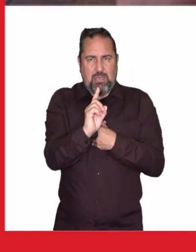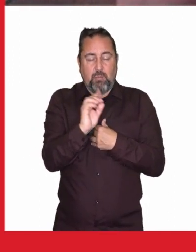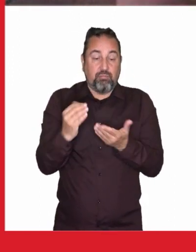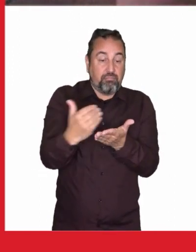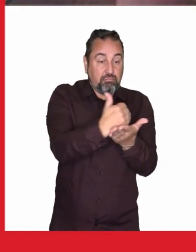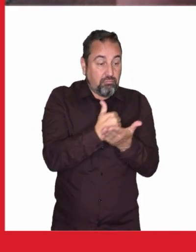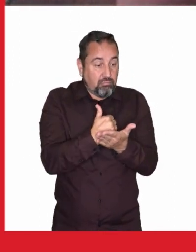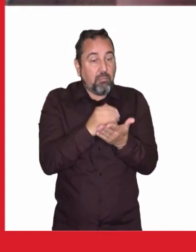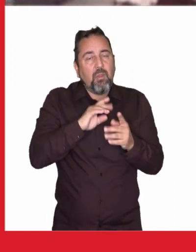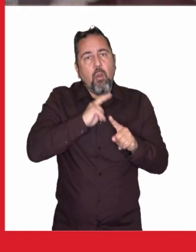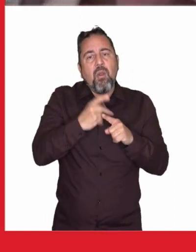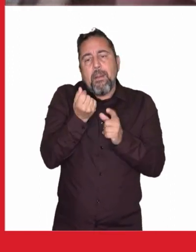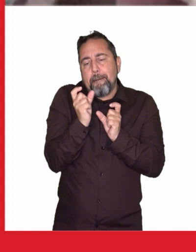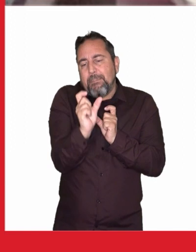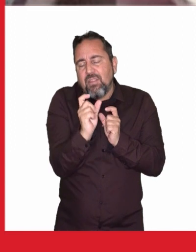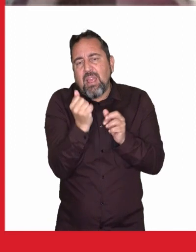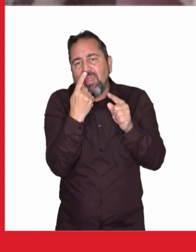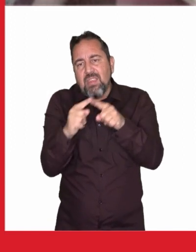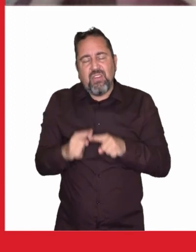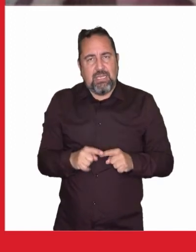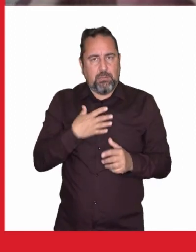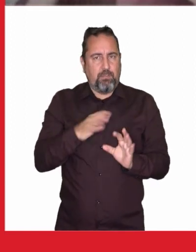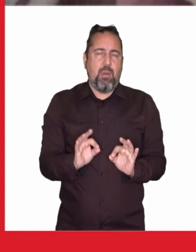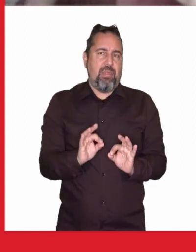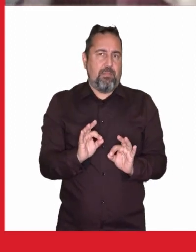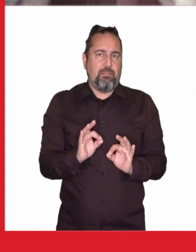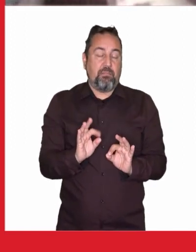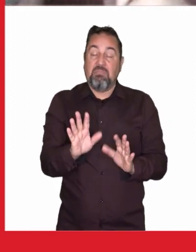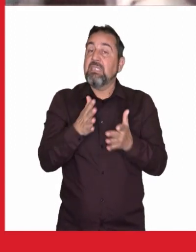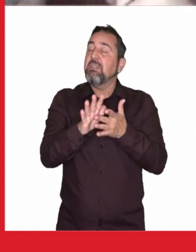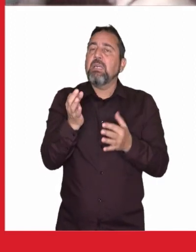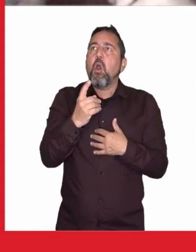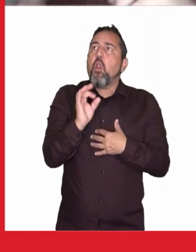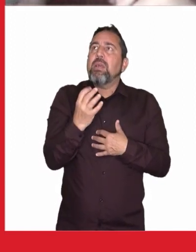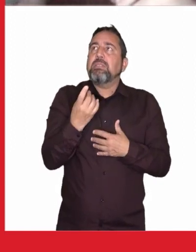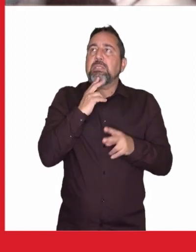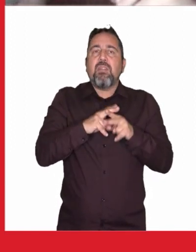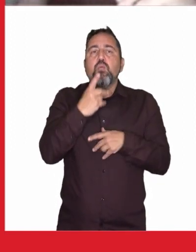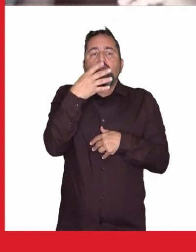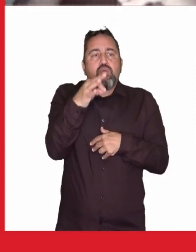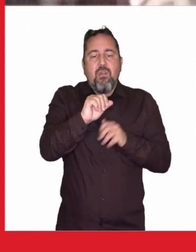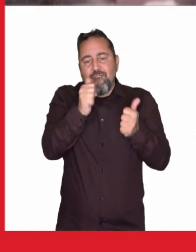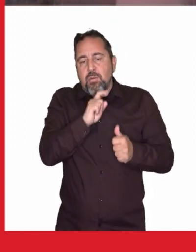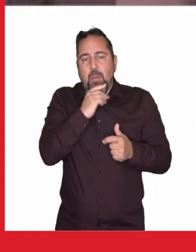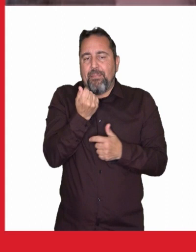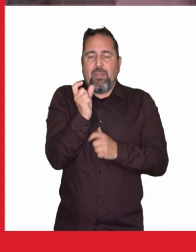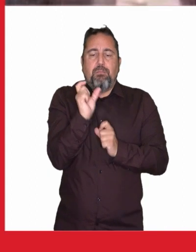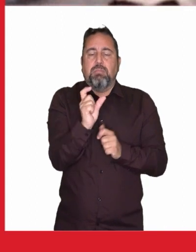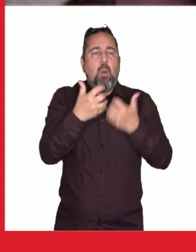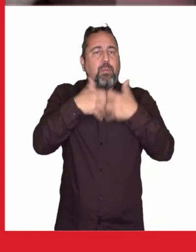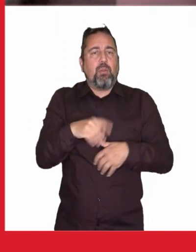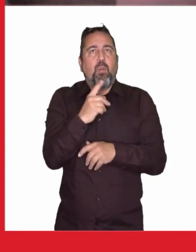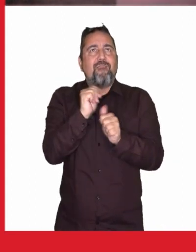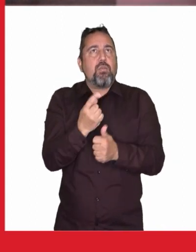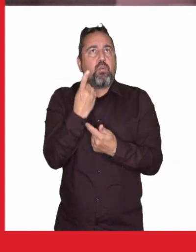Lo importante es que entendáis que cada fuente de ingresos puede tener un mecanismo de fijación de precios diferente. ¿Vale? Es decir, no tenéis que